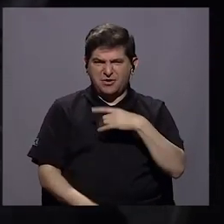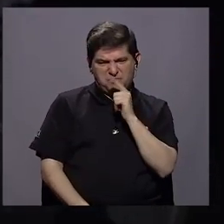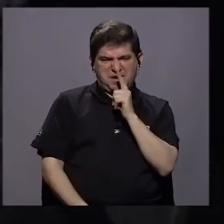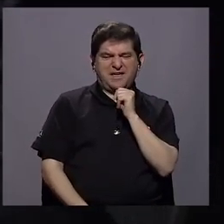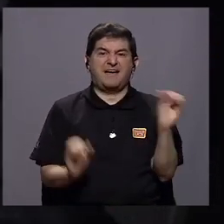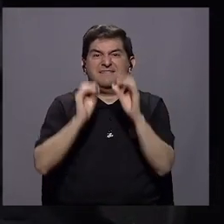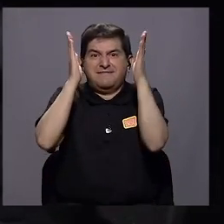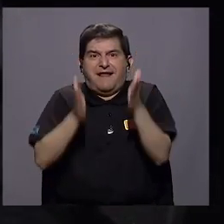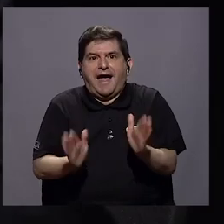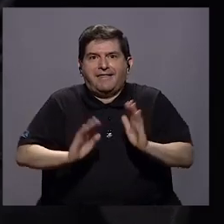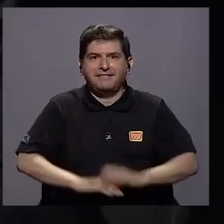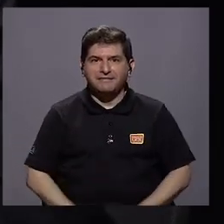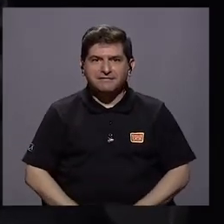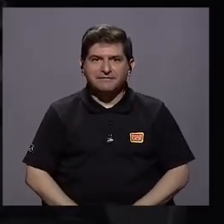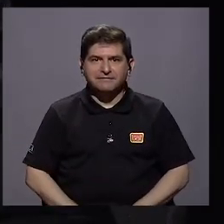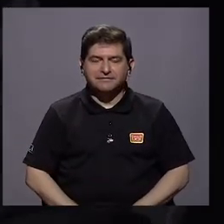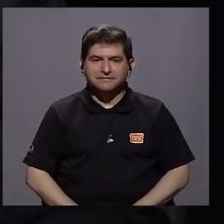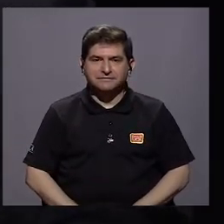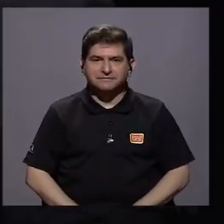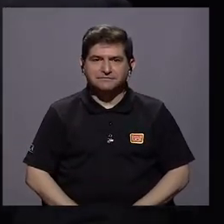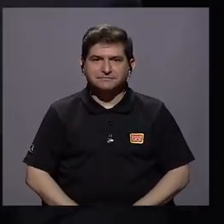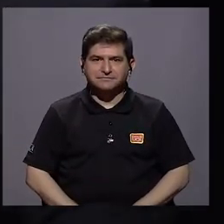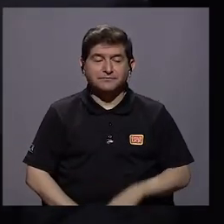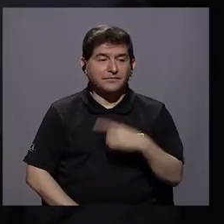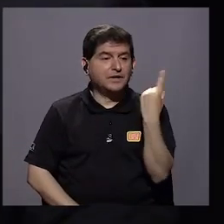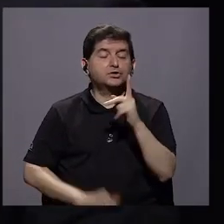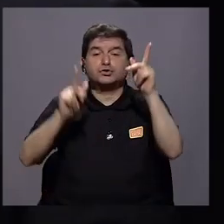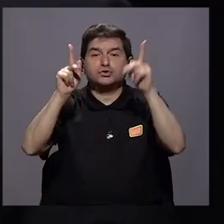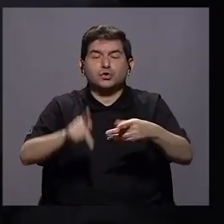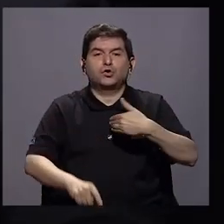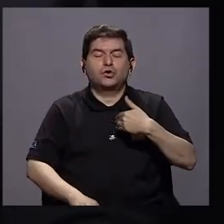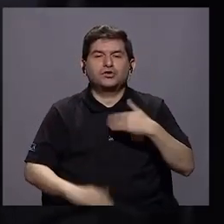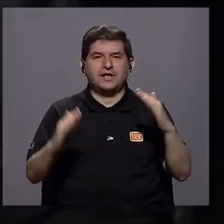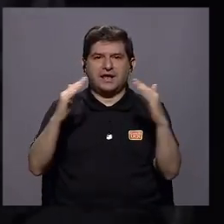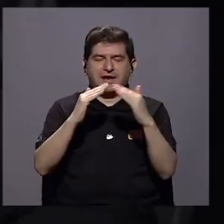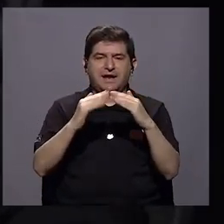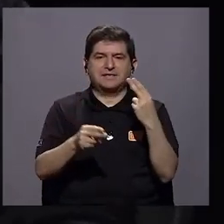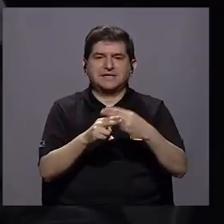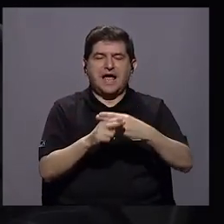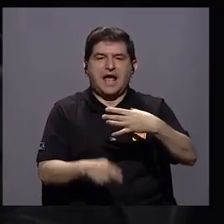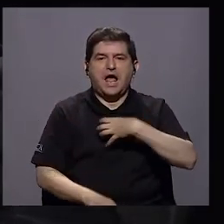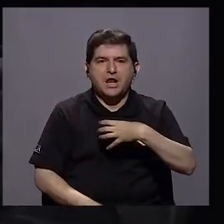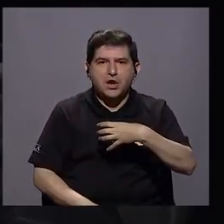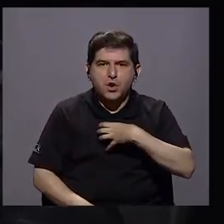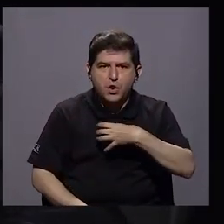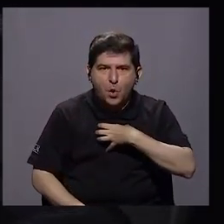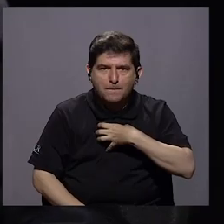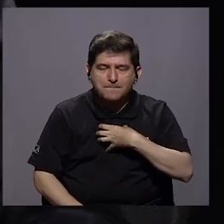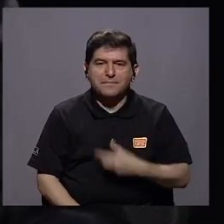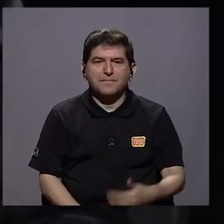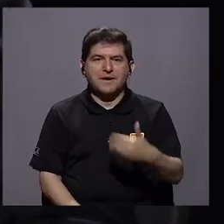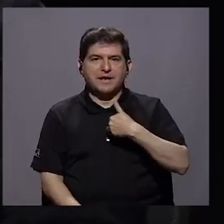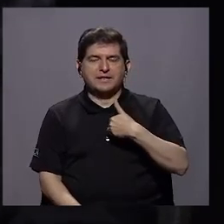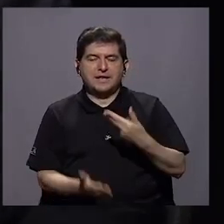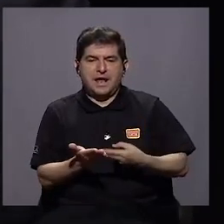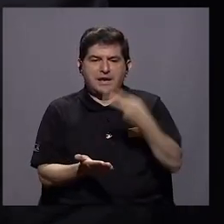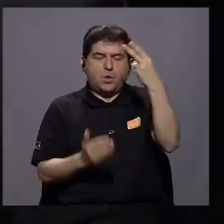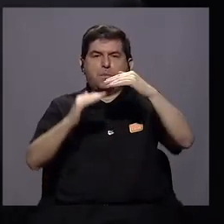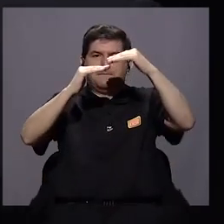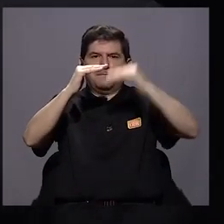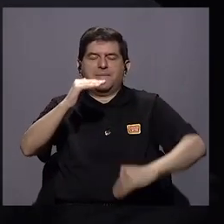propio? Ninguna, casi ninguna. Solo las personas que tienen las casas a nombre propio y que tienen un